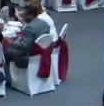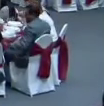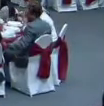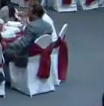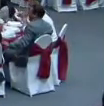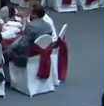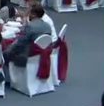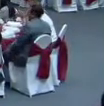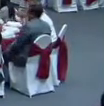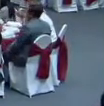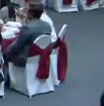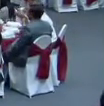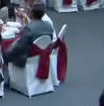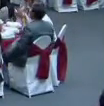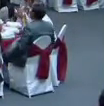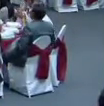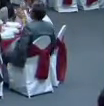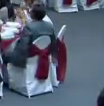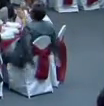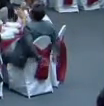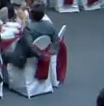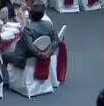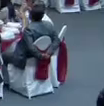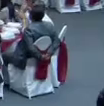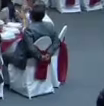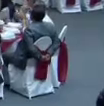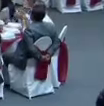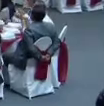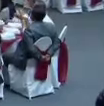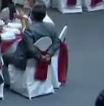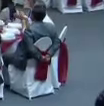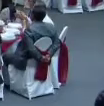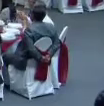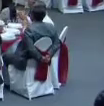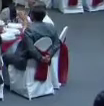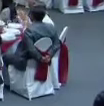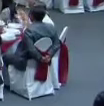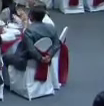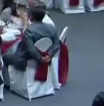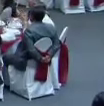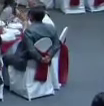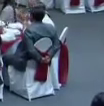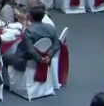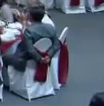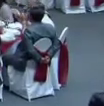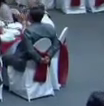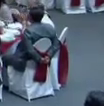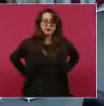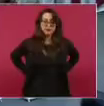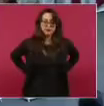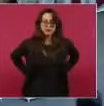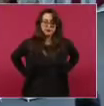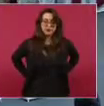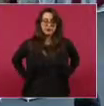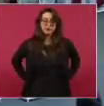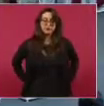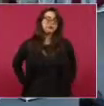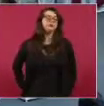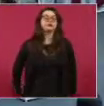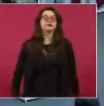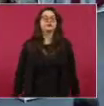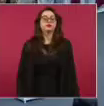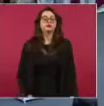Escuchemos el mensaje que dirige el licenciado Andrés Manuel López Obrador, presidente constitucional de los Estados